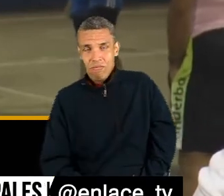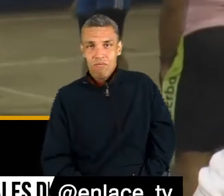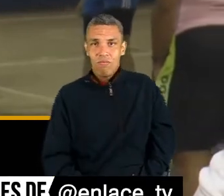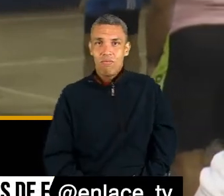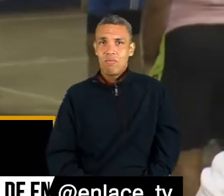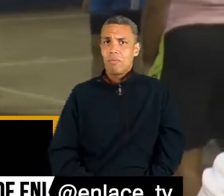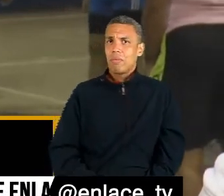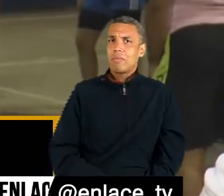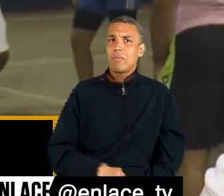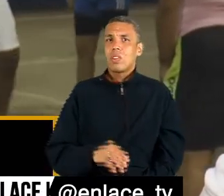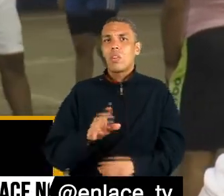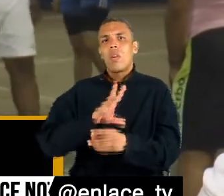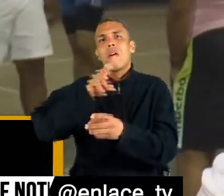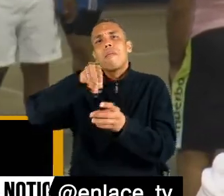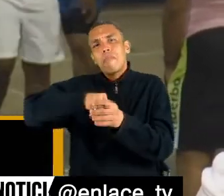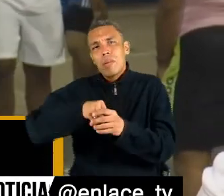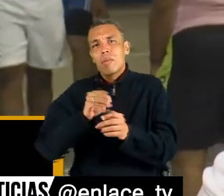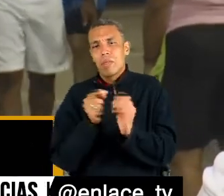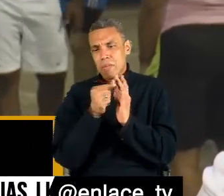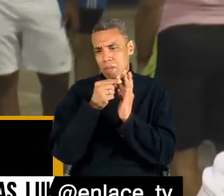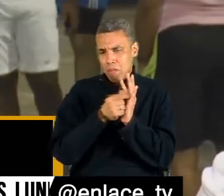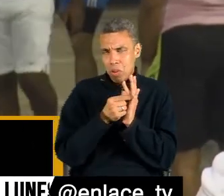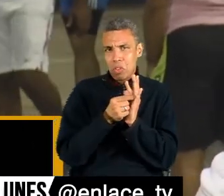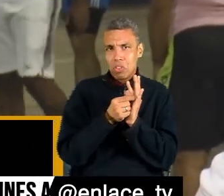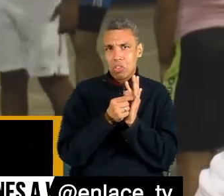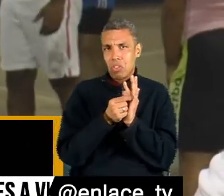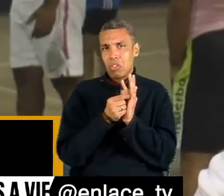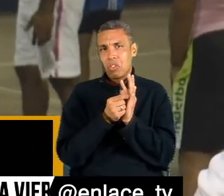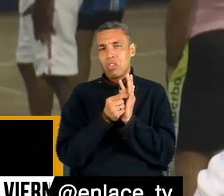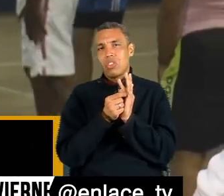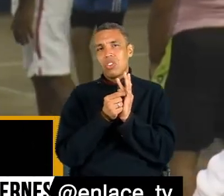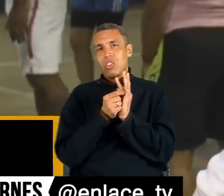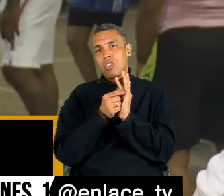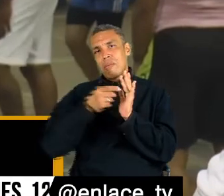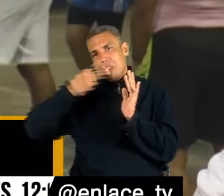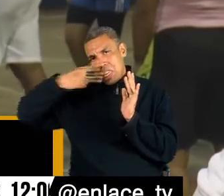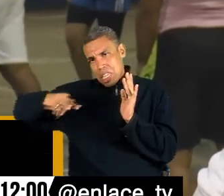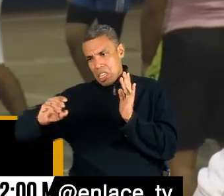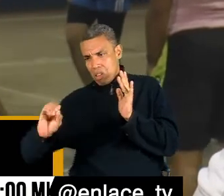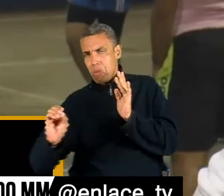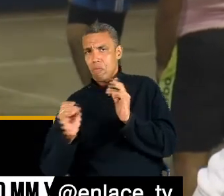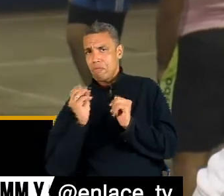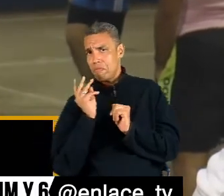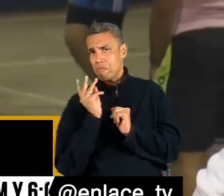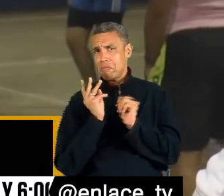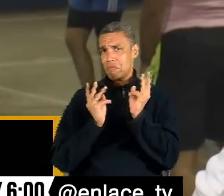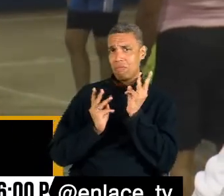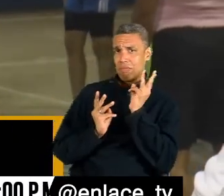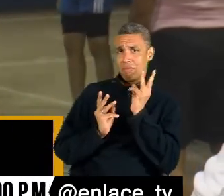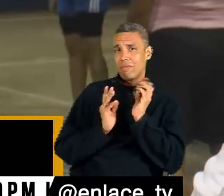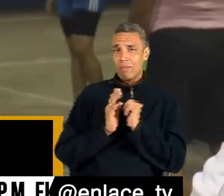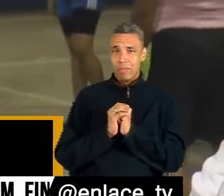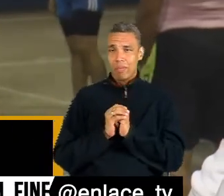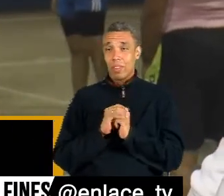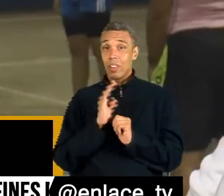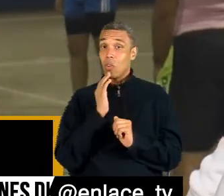casa somos tres, mi marido, mi hija, mi hijo y yo. Y pues no, de día ser madre y de